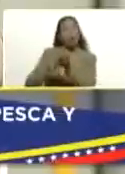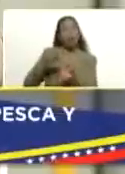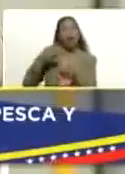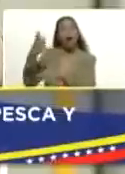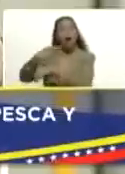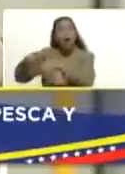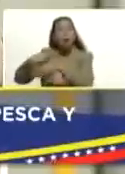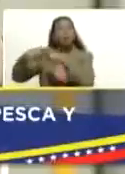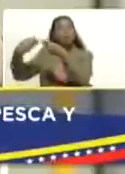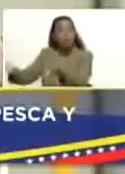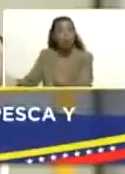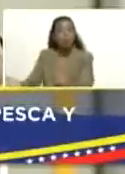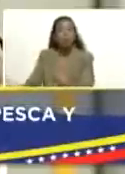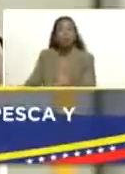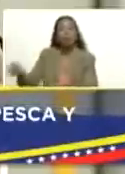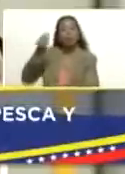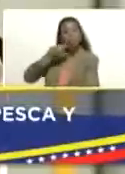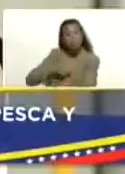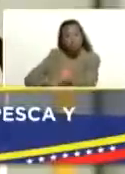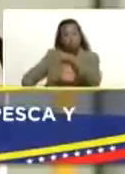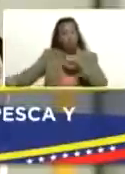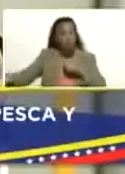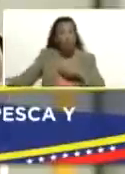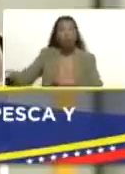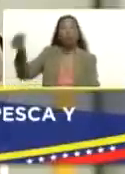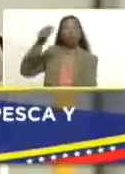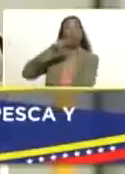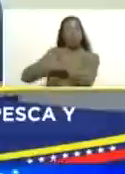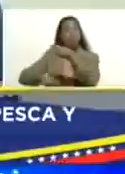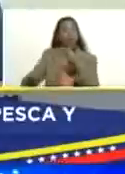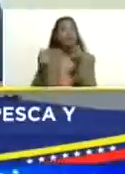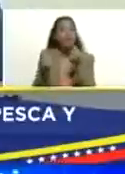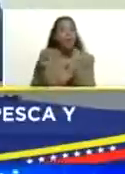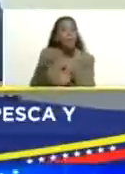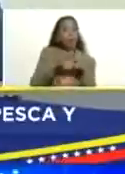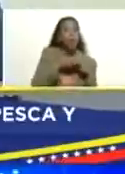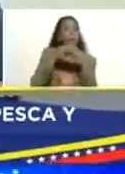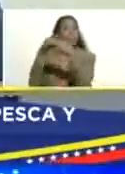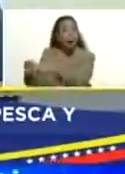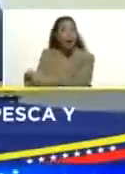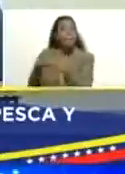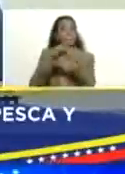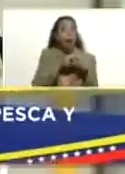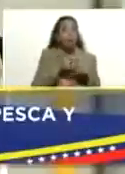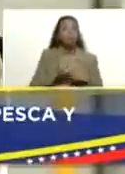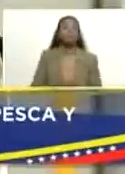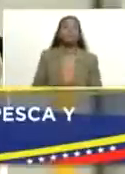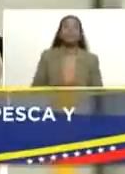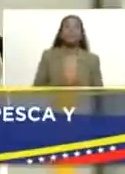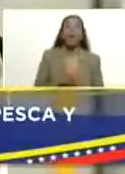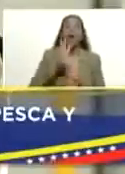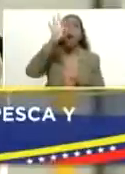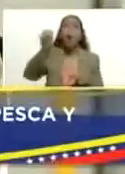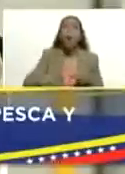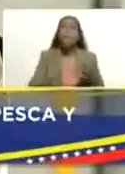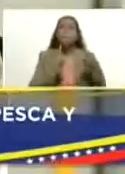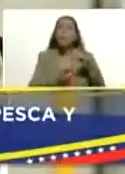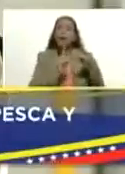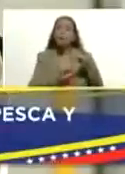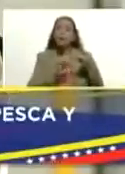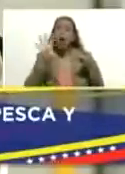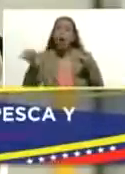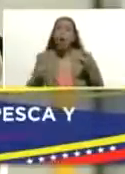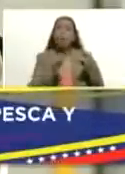da, te retorna. Bueno, te dan ganas de volverle a dar, pues. ¿Verdad? Me está pidiendo para la compra